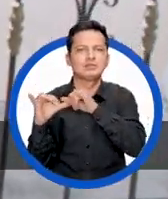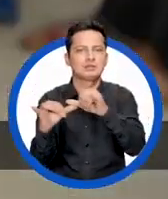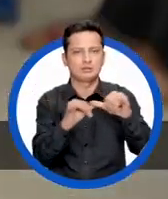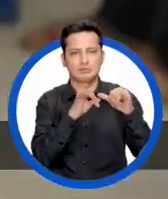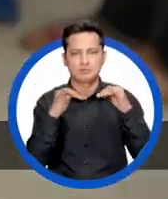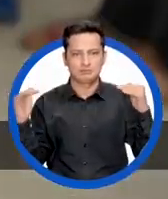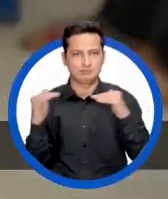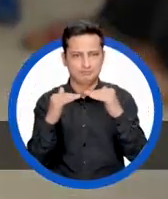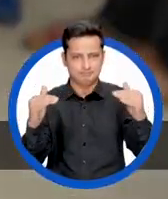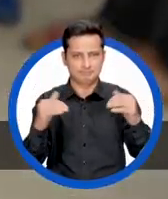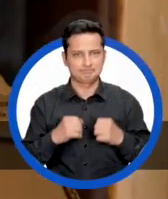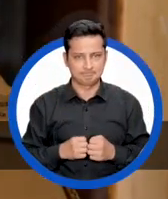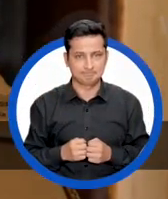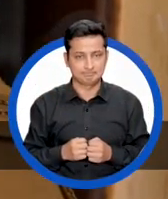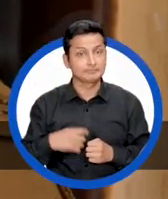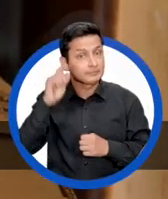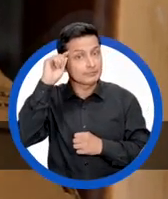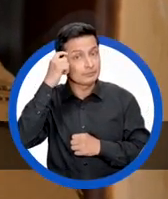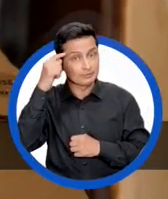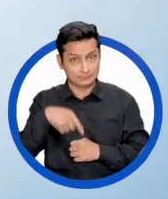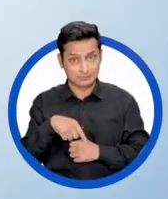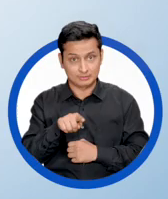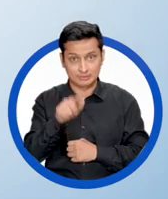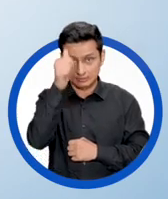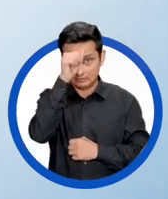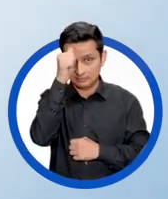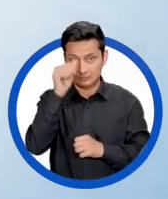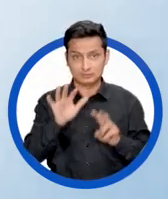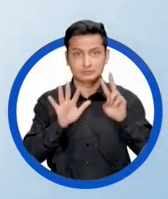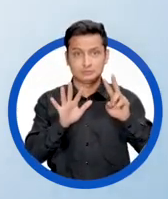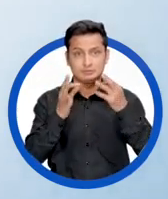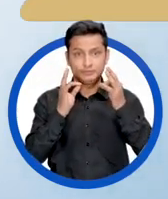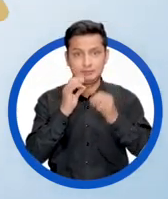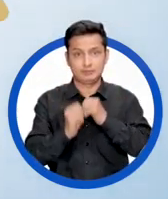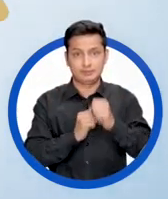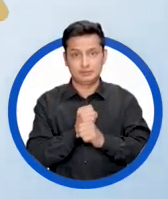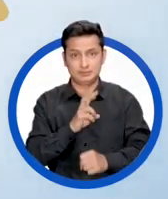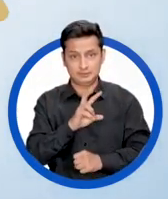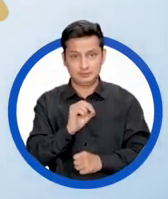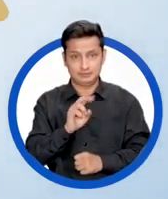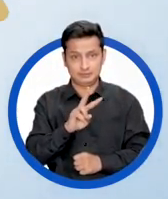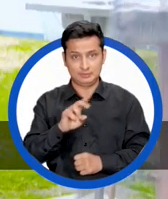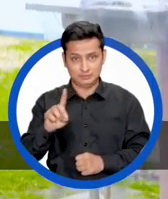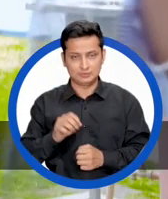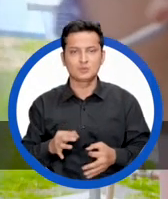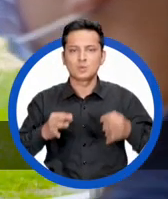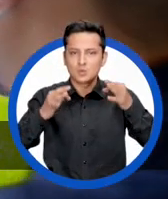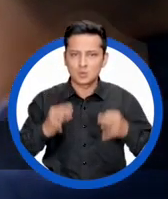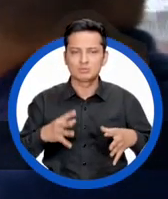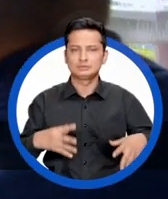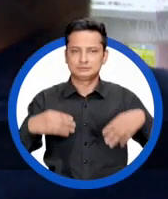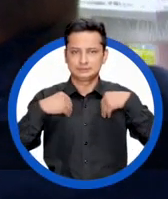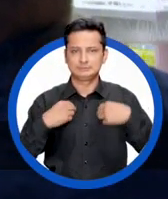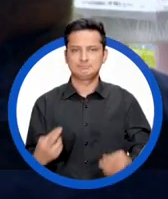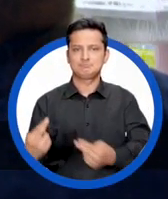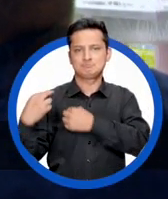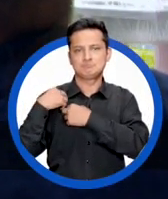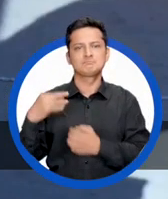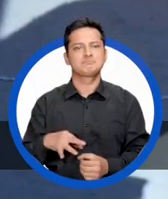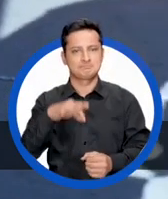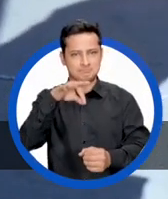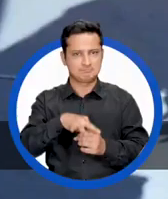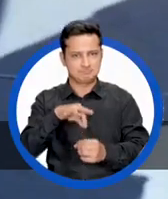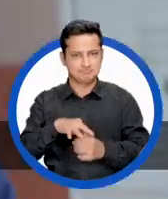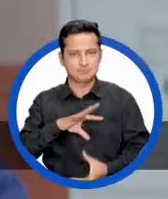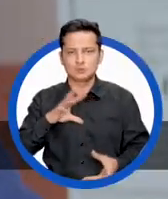de condiciones y oportunidades. Recuerda, este domingo 7 de febrero de 2021, cumple con el deber cívico y